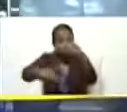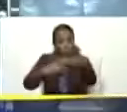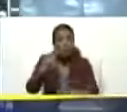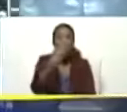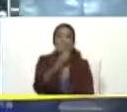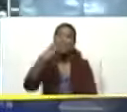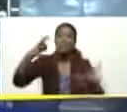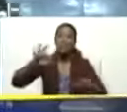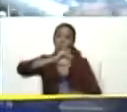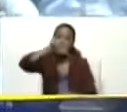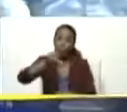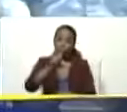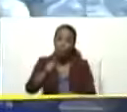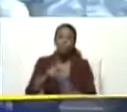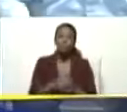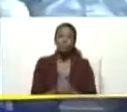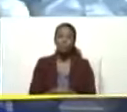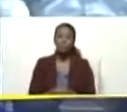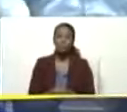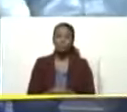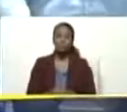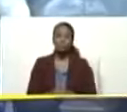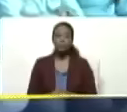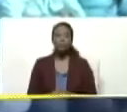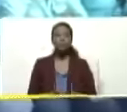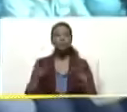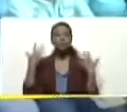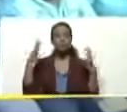el 28 de julio.